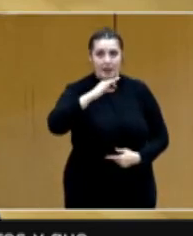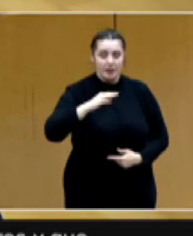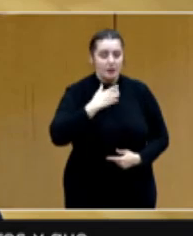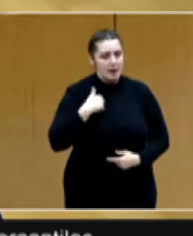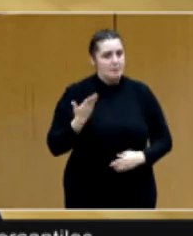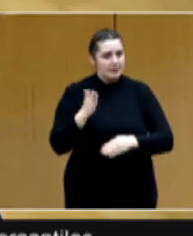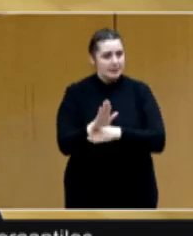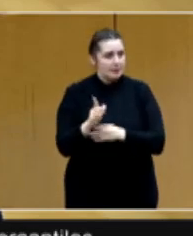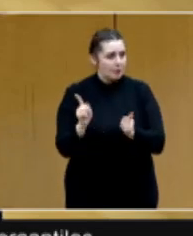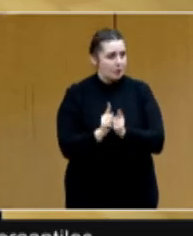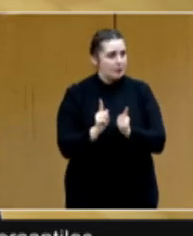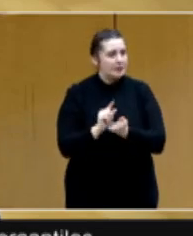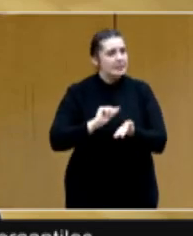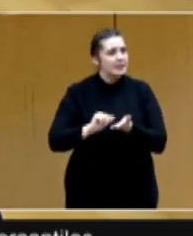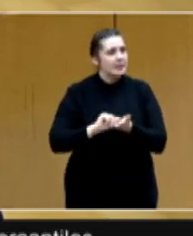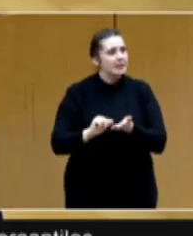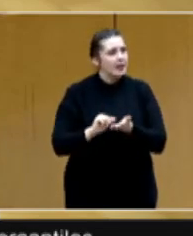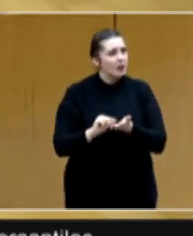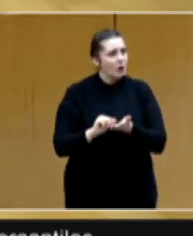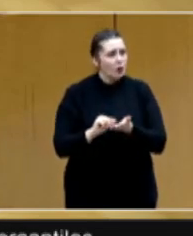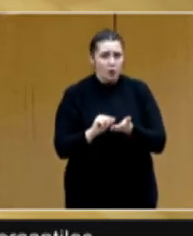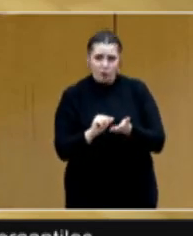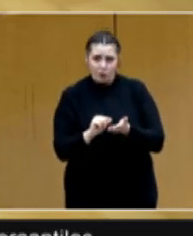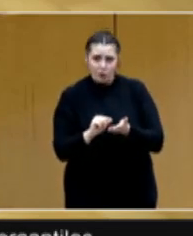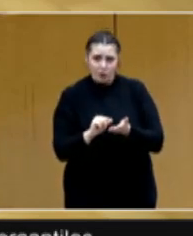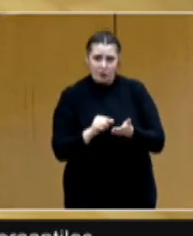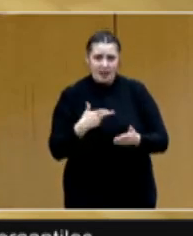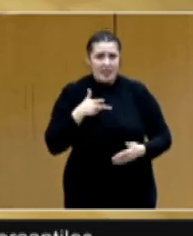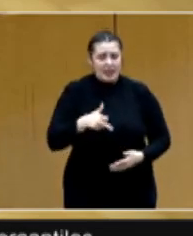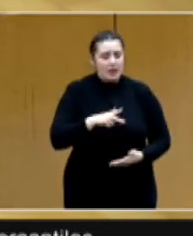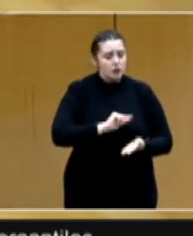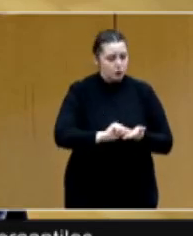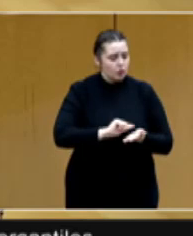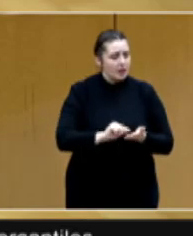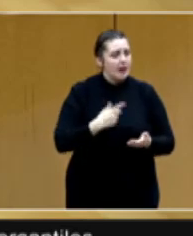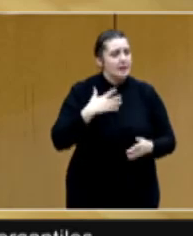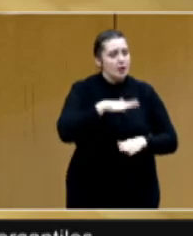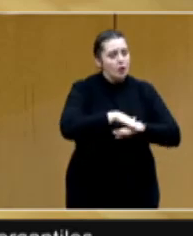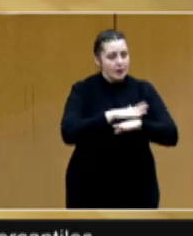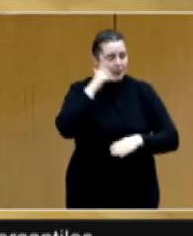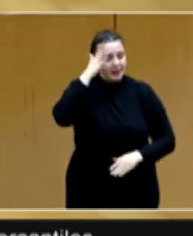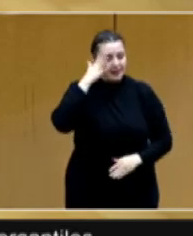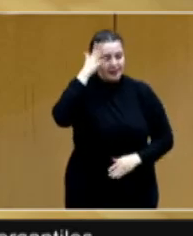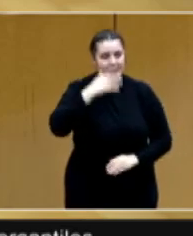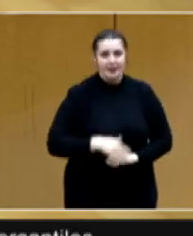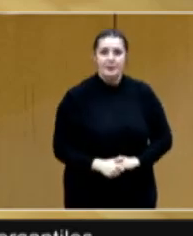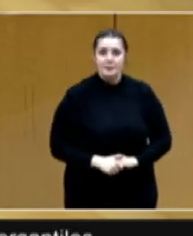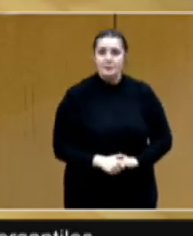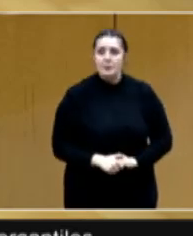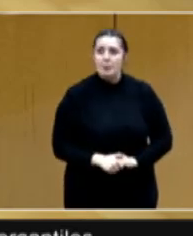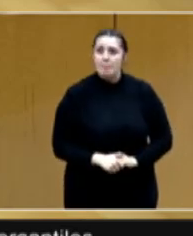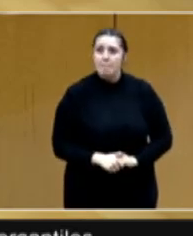secretario general técnico de la consejería de derechos sociales de gobierno de navarra y bueno experto en estos temas también